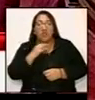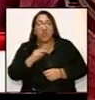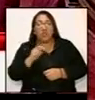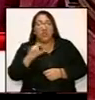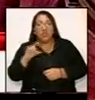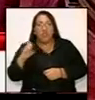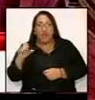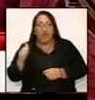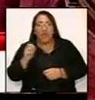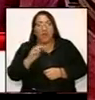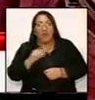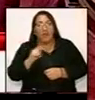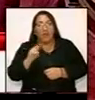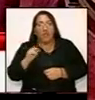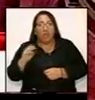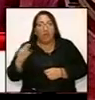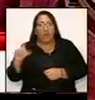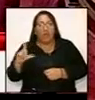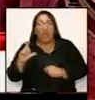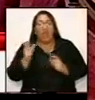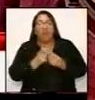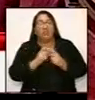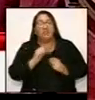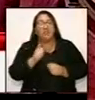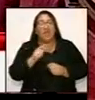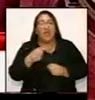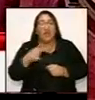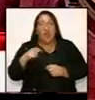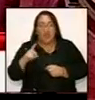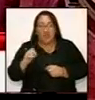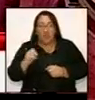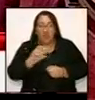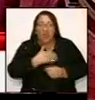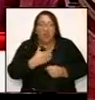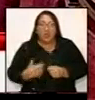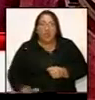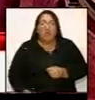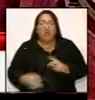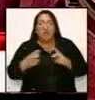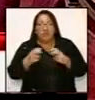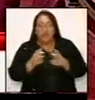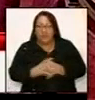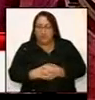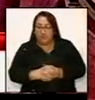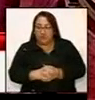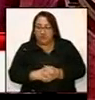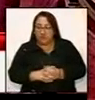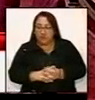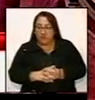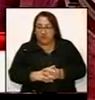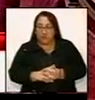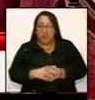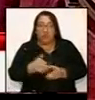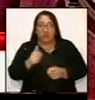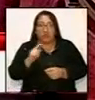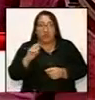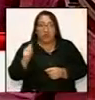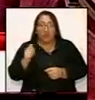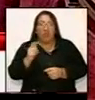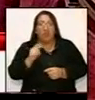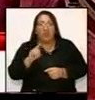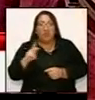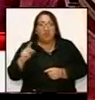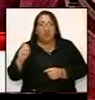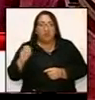Guillermo Martorell, la congresista Luz Salgado. Y quien preside, Luis Galarreta, con las licencias de la congresista Alcorta, Tubino, Morales